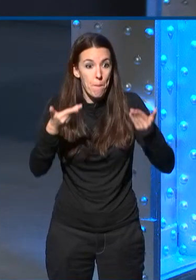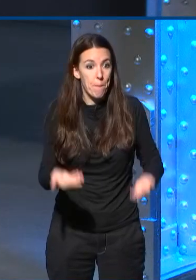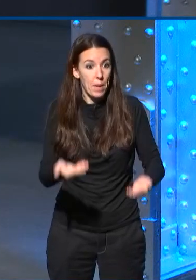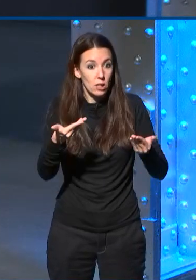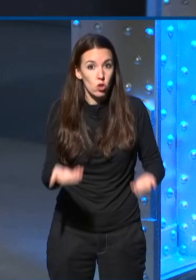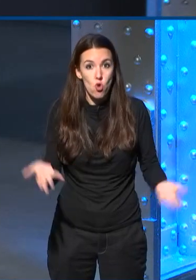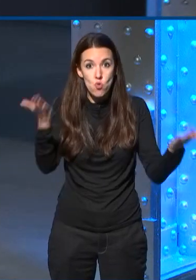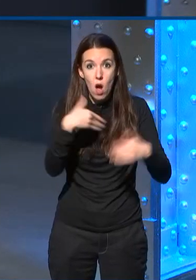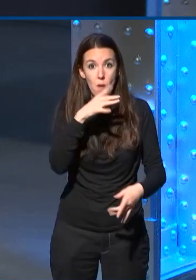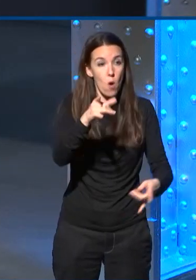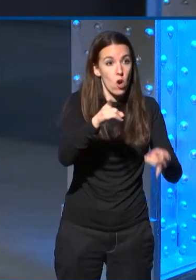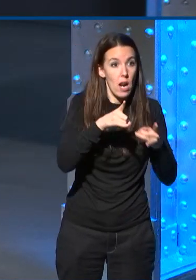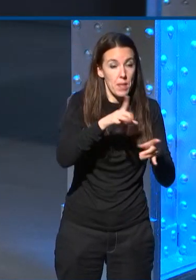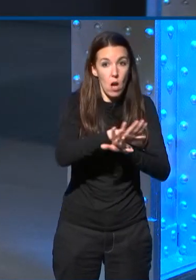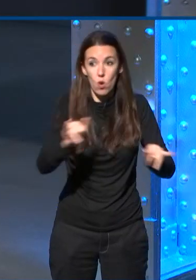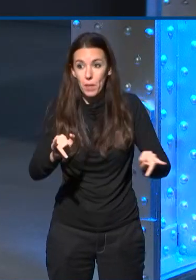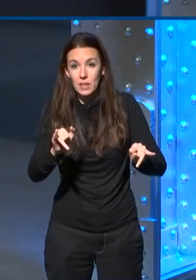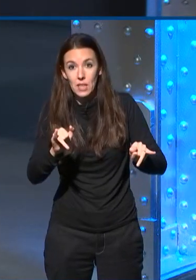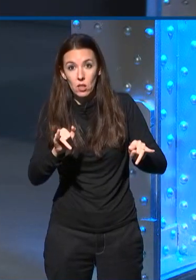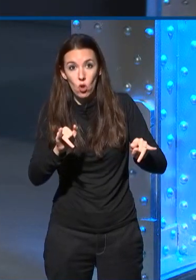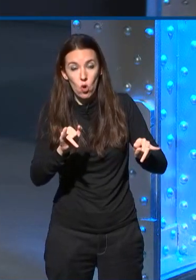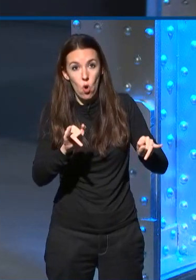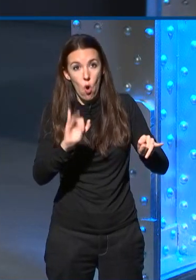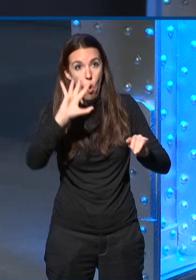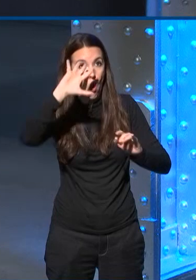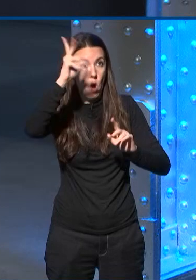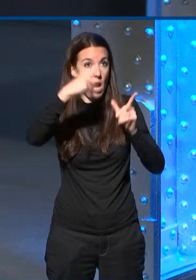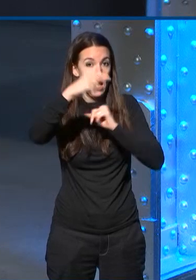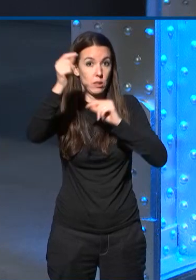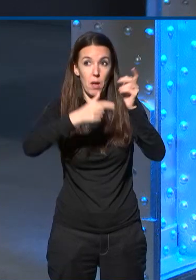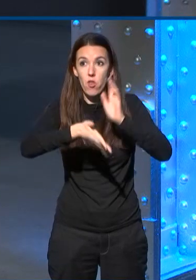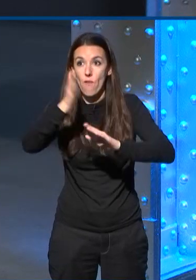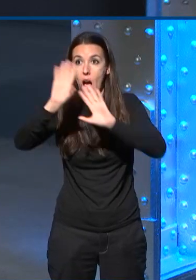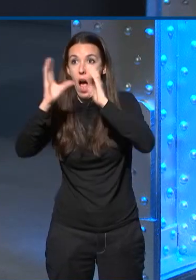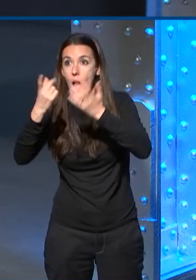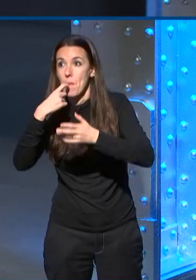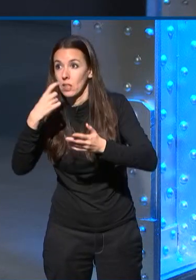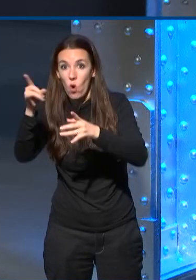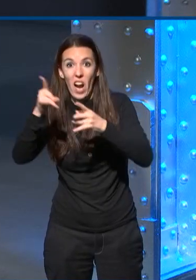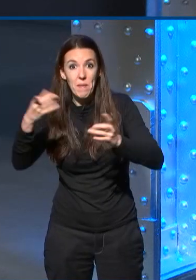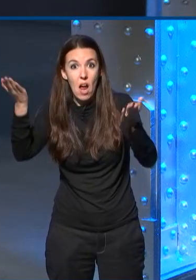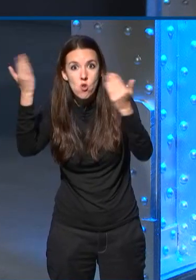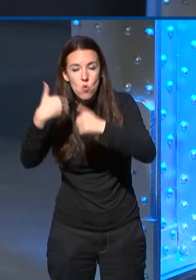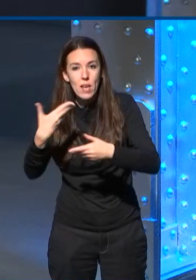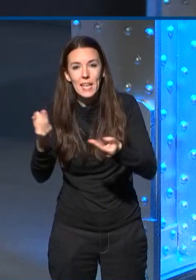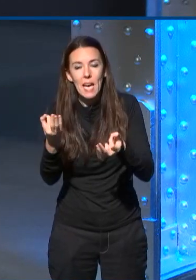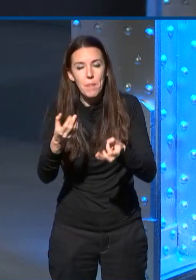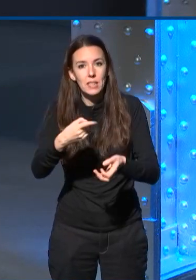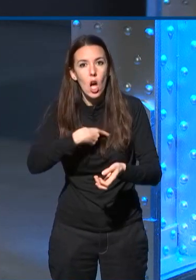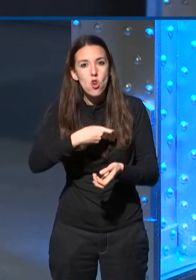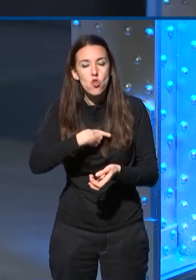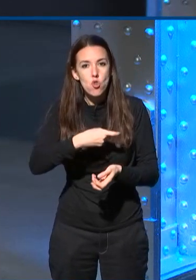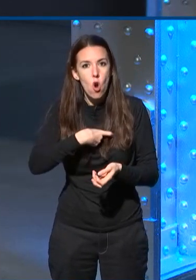gravedad se compensa, como les he comentado, o viajando por el espacio hacia Marte, donde ya sí que no hay gravedad, pues ¿qué ocurre? Que nuestro corazón